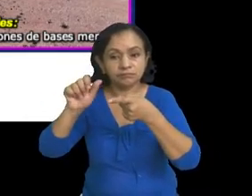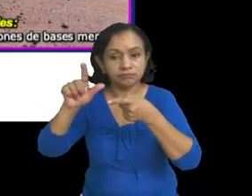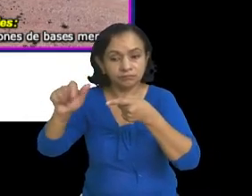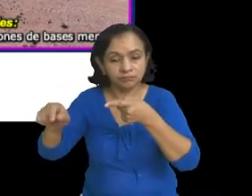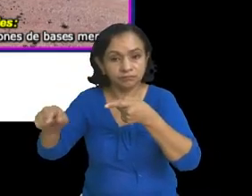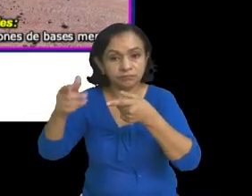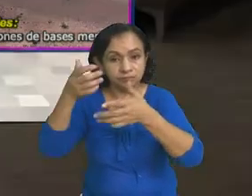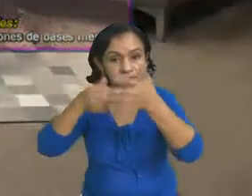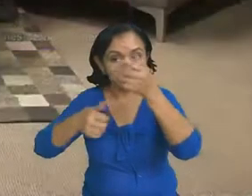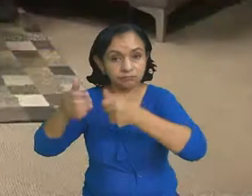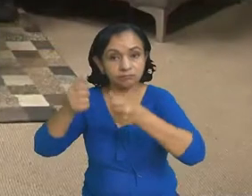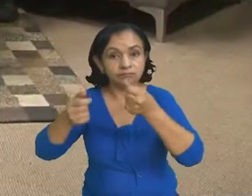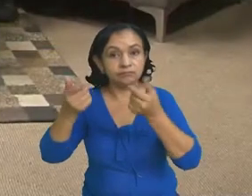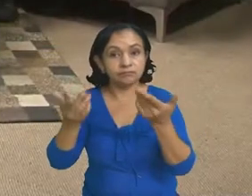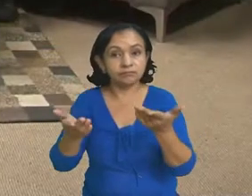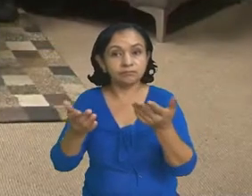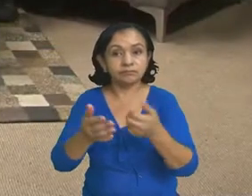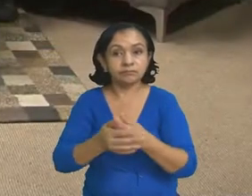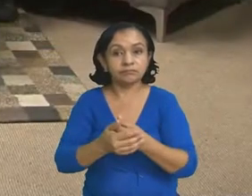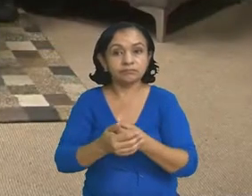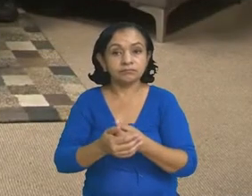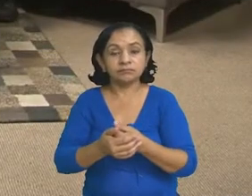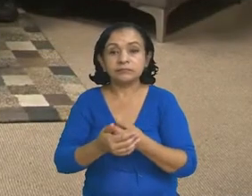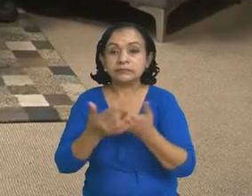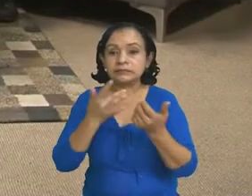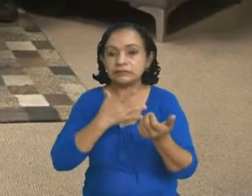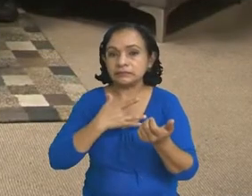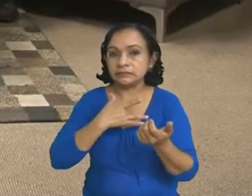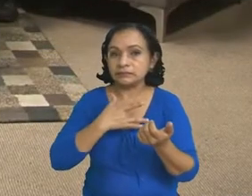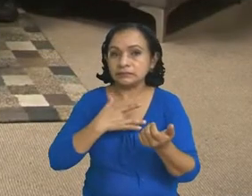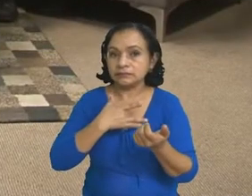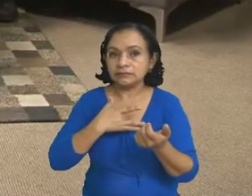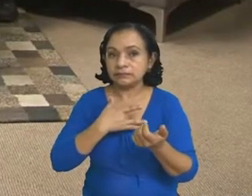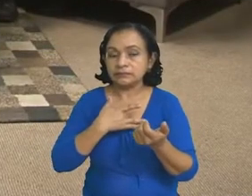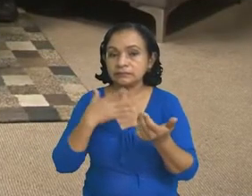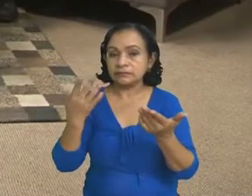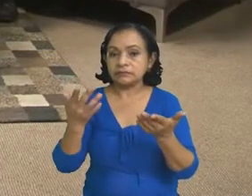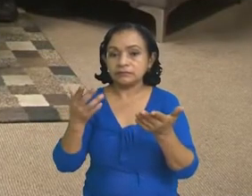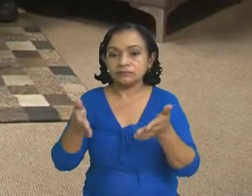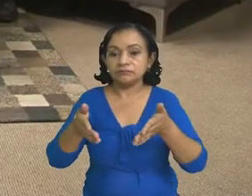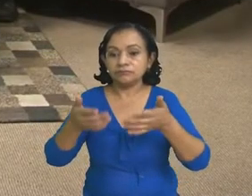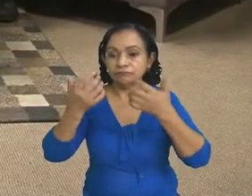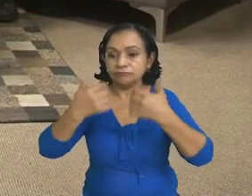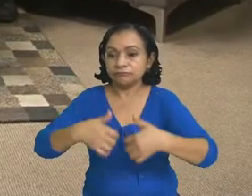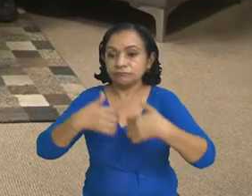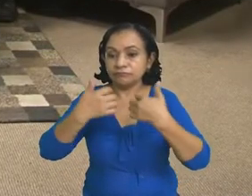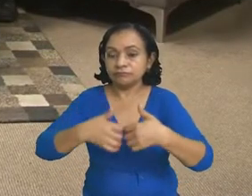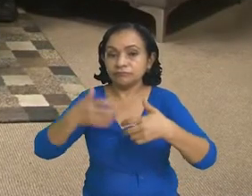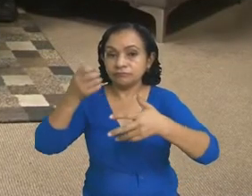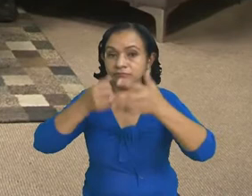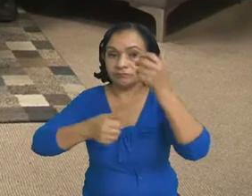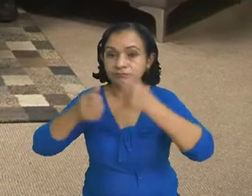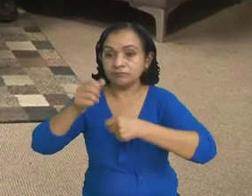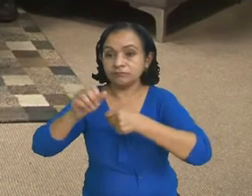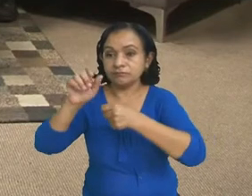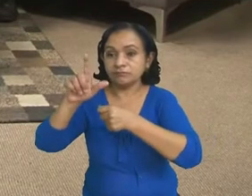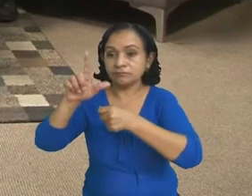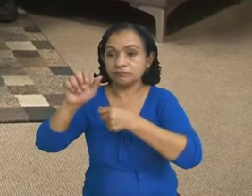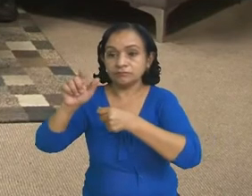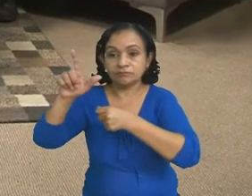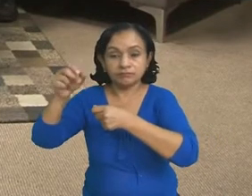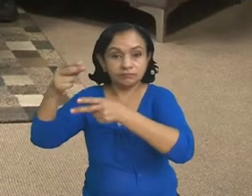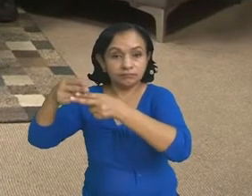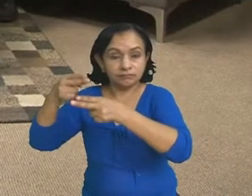sí. Porque fue una emergencia, fue algo que se hizo bastante rápido, se hizo una subestación provisional, pero ahora ya